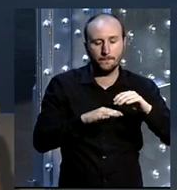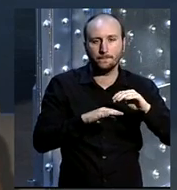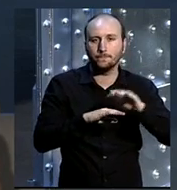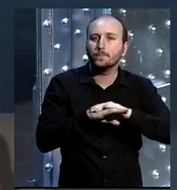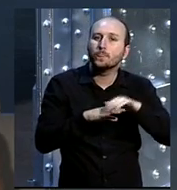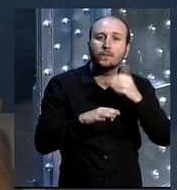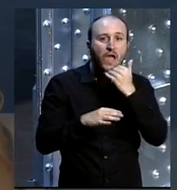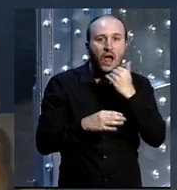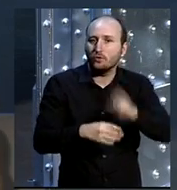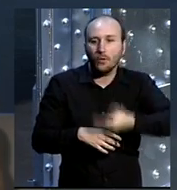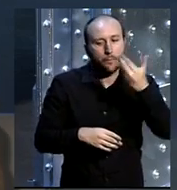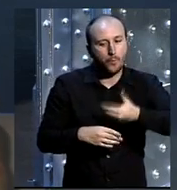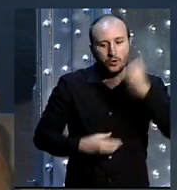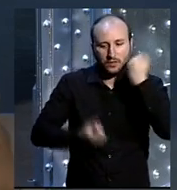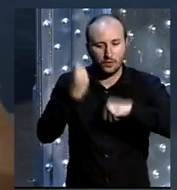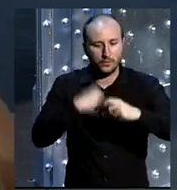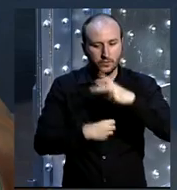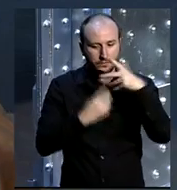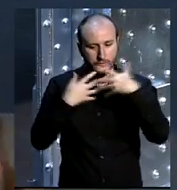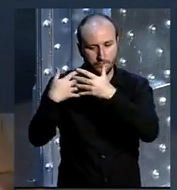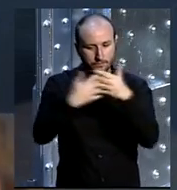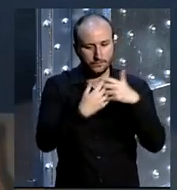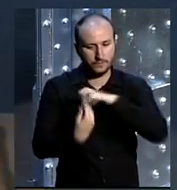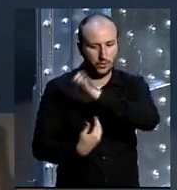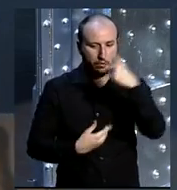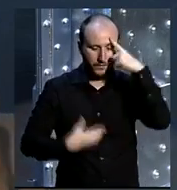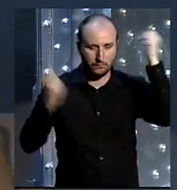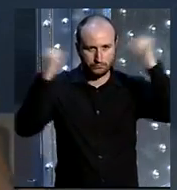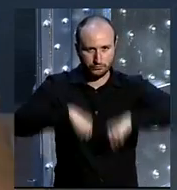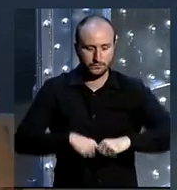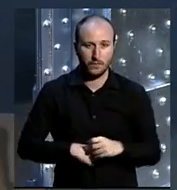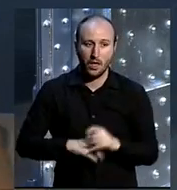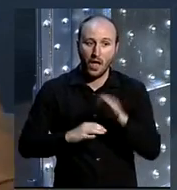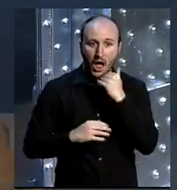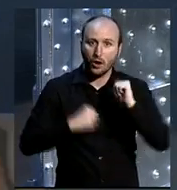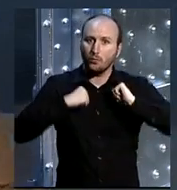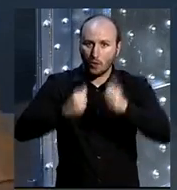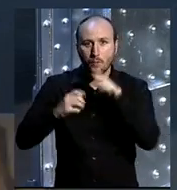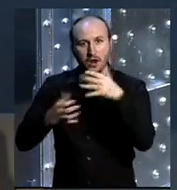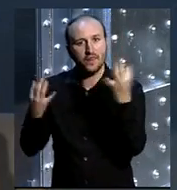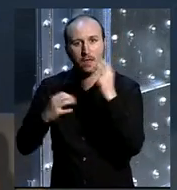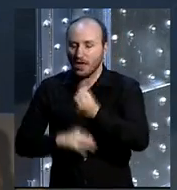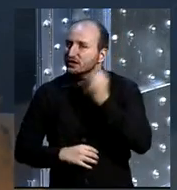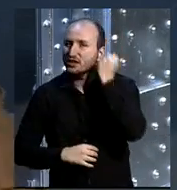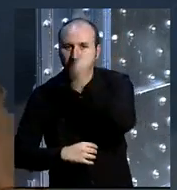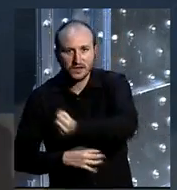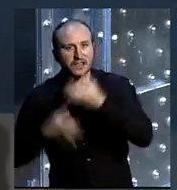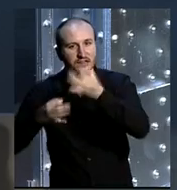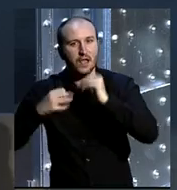sería lo más importante. Hay esas iniciativas, pero hace falta que se insista, se diga, se